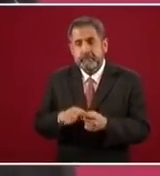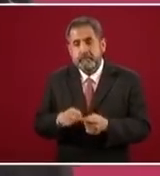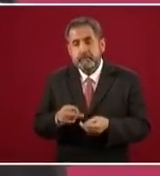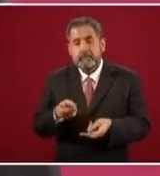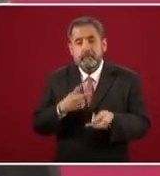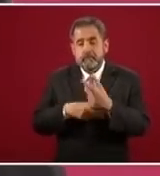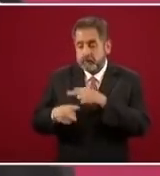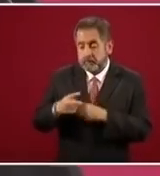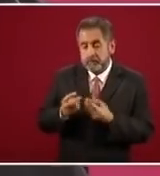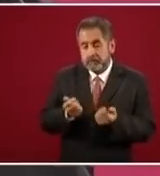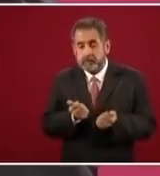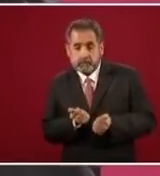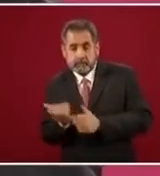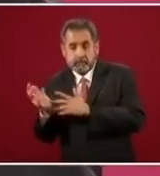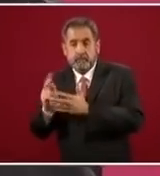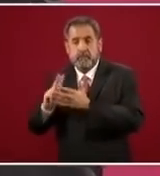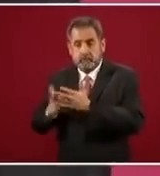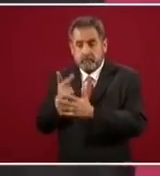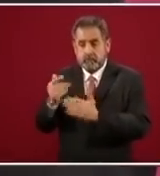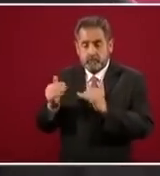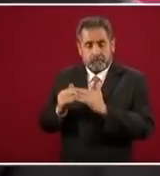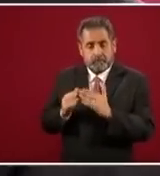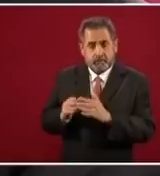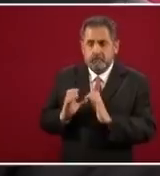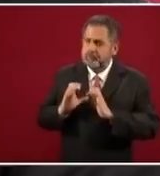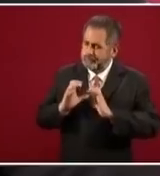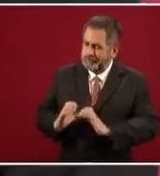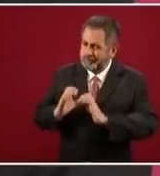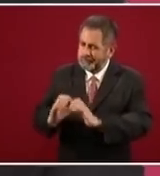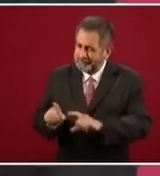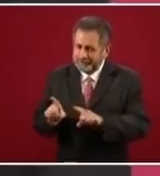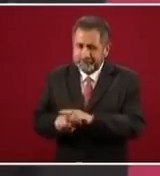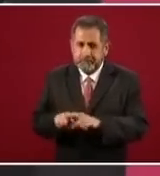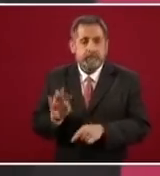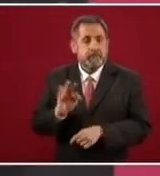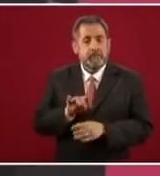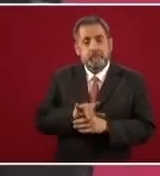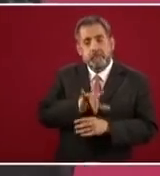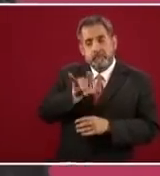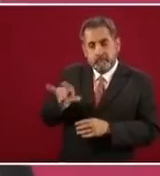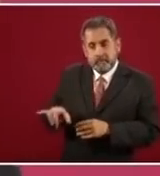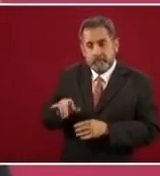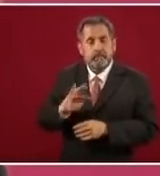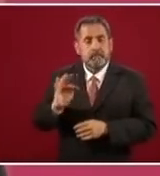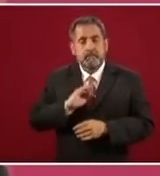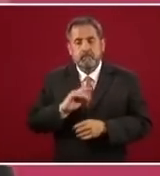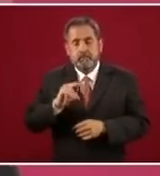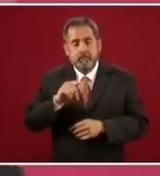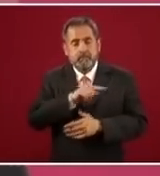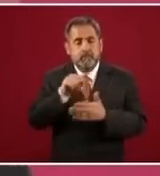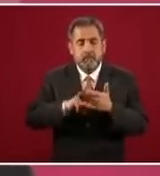regresos asistidos. Se están regresando en avión de Villahermosa.